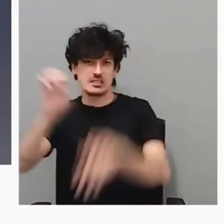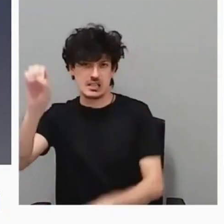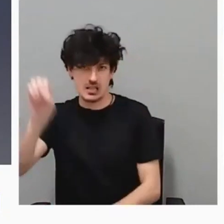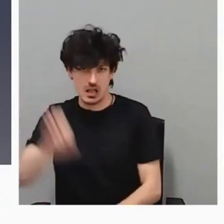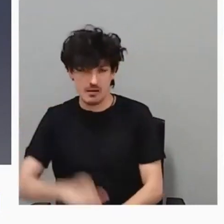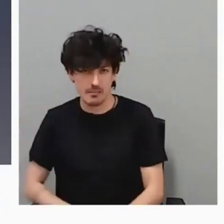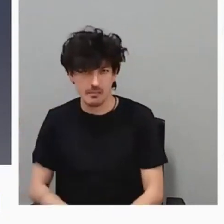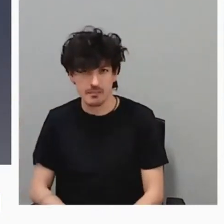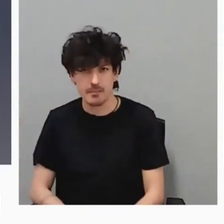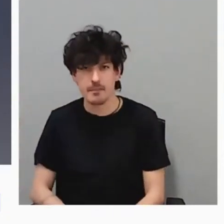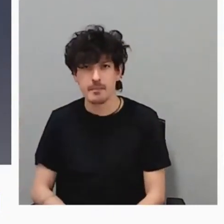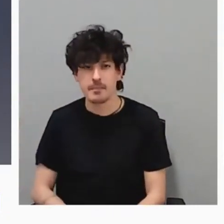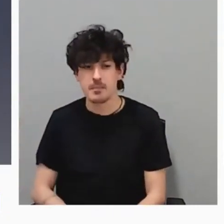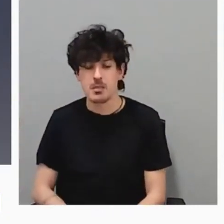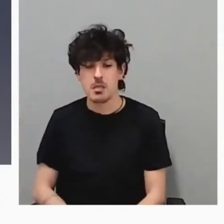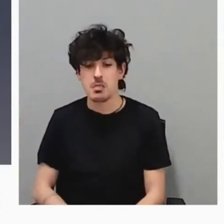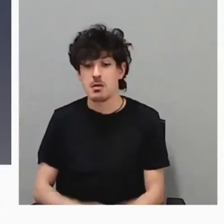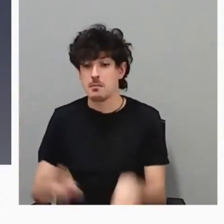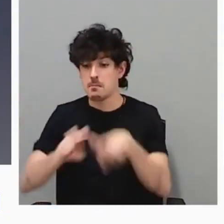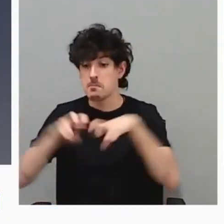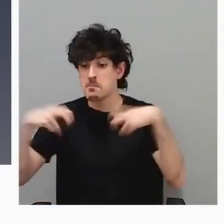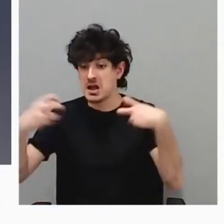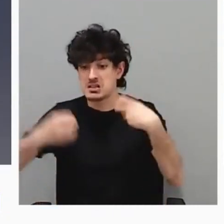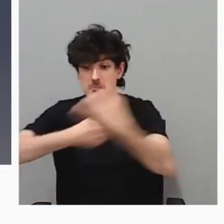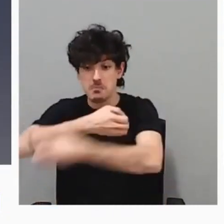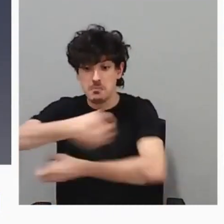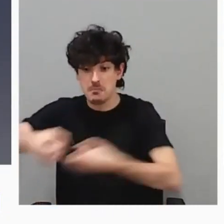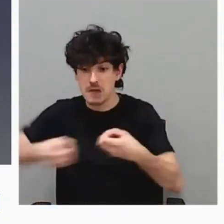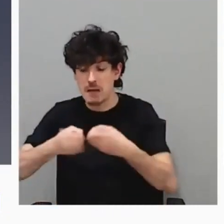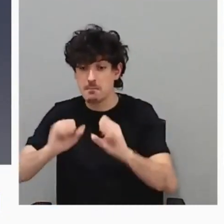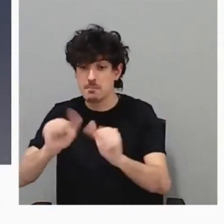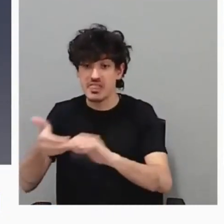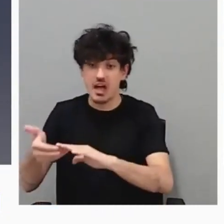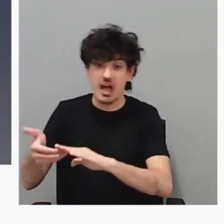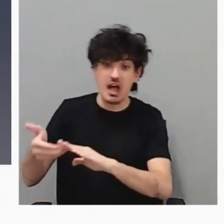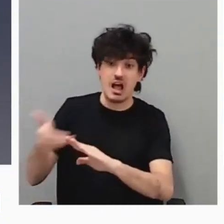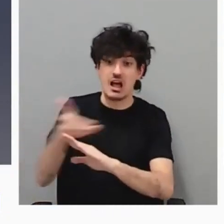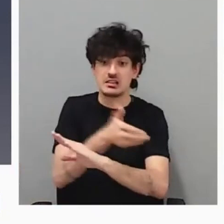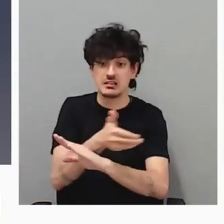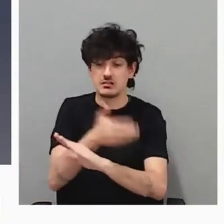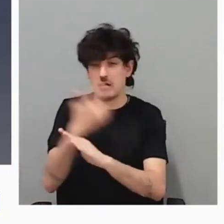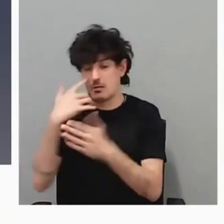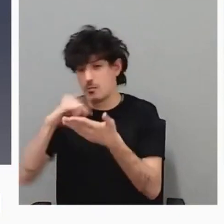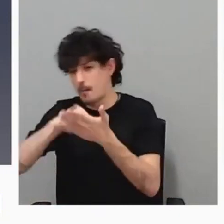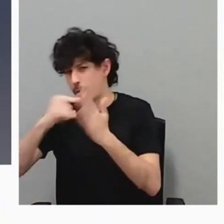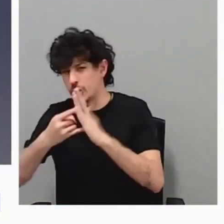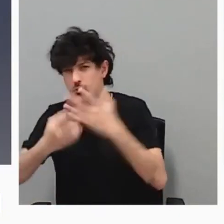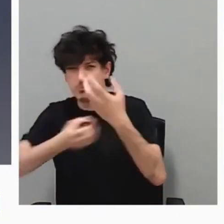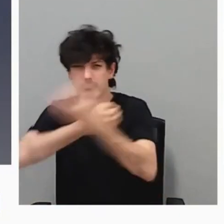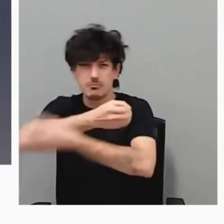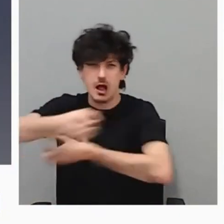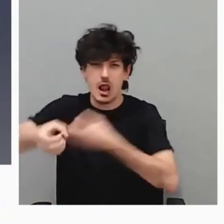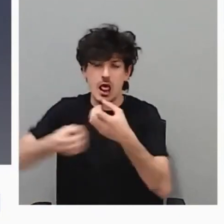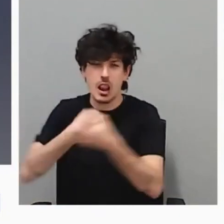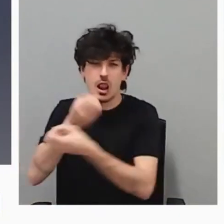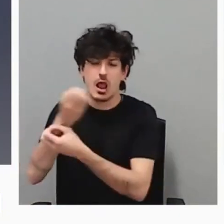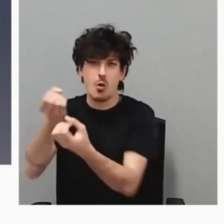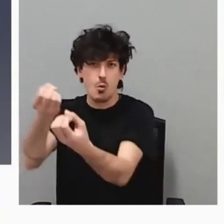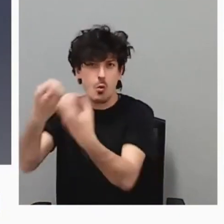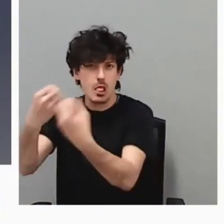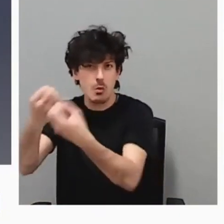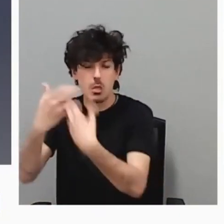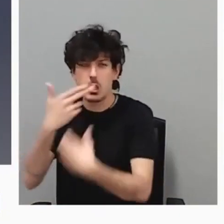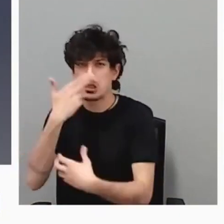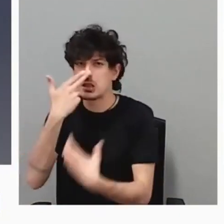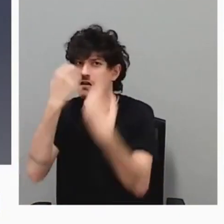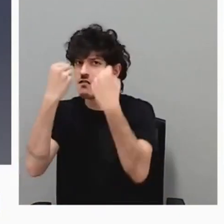Antes de comenzar con la mesa y que nos cuenten sus proyectos y qué es lo que están haciendo actualmente, que son realmente interesantes. Hemos tenido la